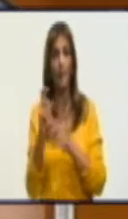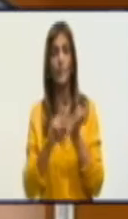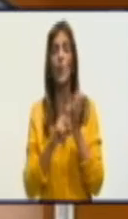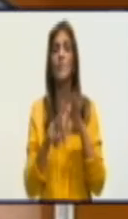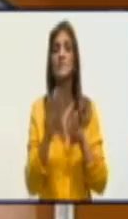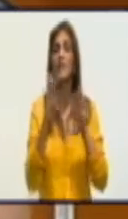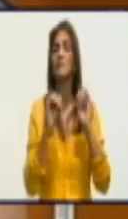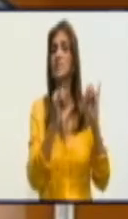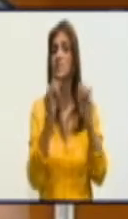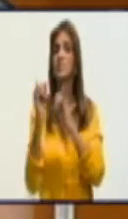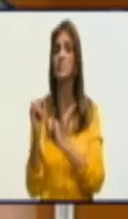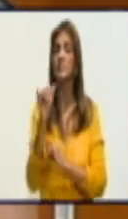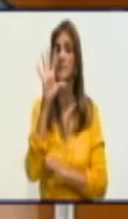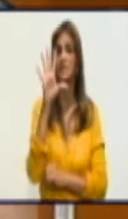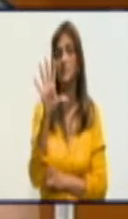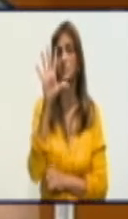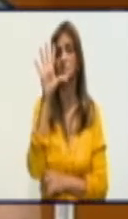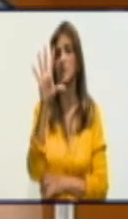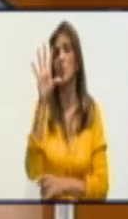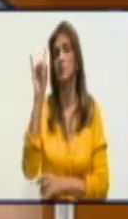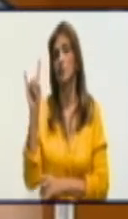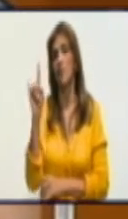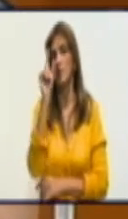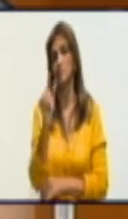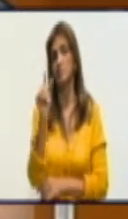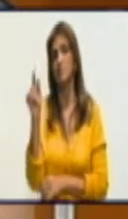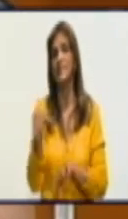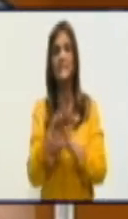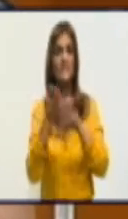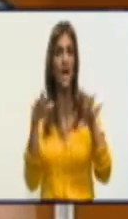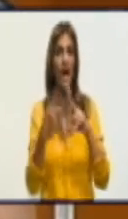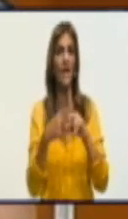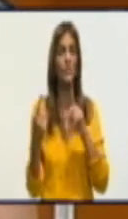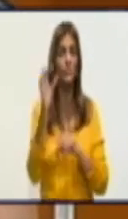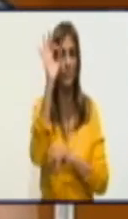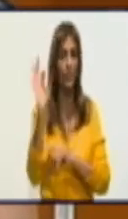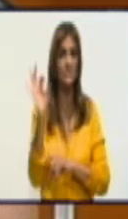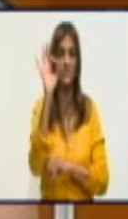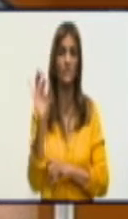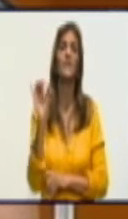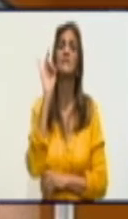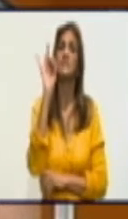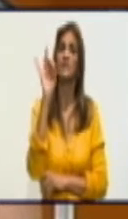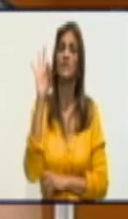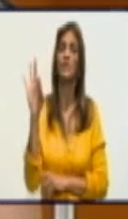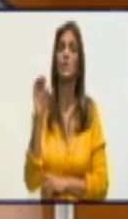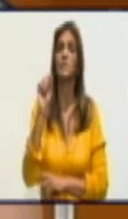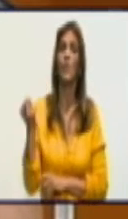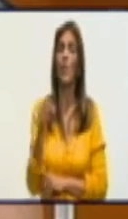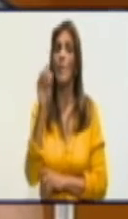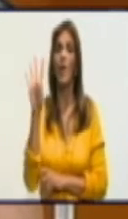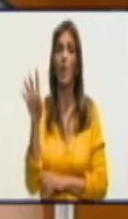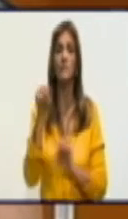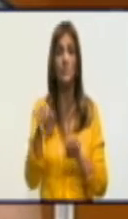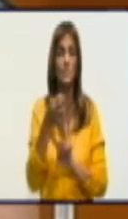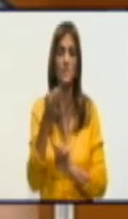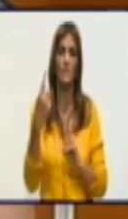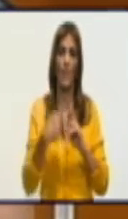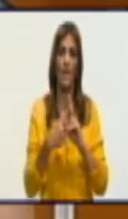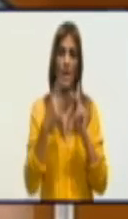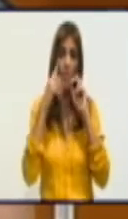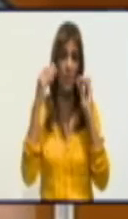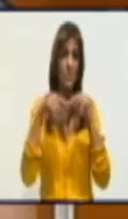ya 559 casos y ya tiene una tasa de 68,4 por 100.000 habitantes, siendo el municipio Bayamo que